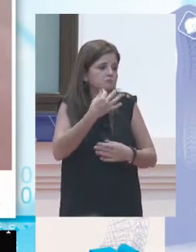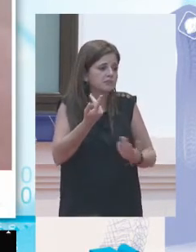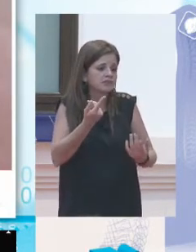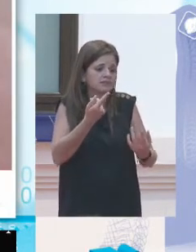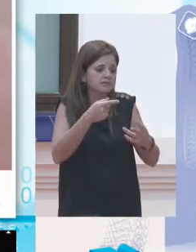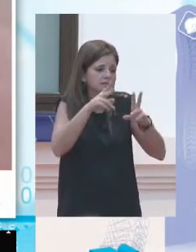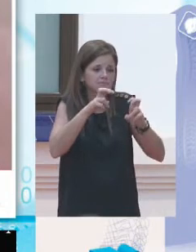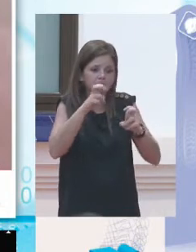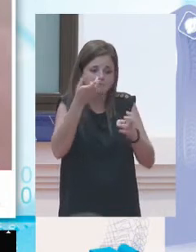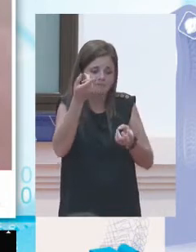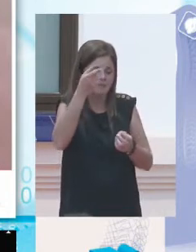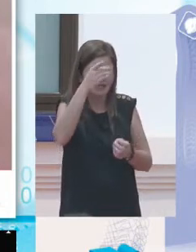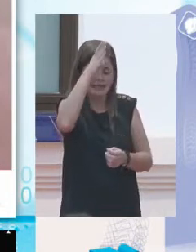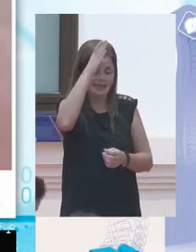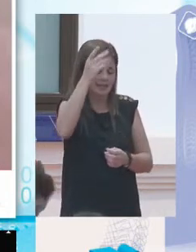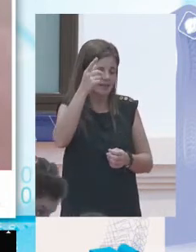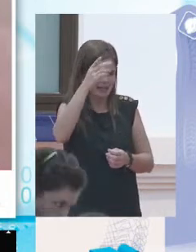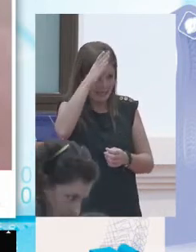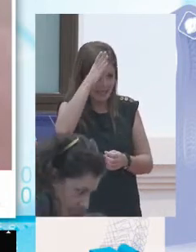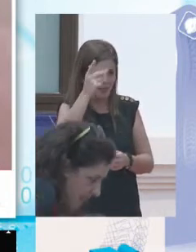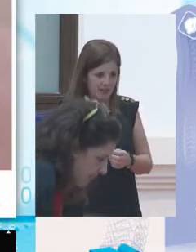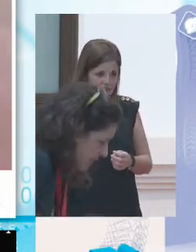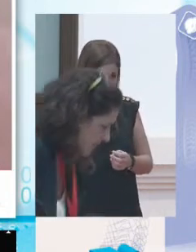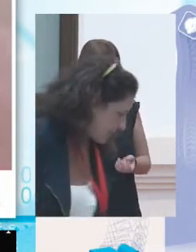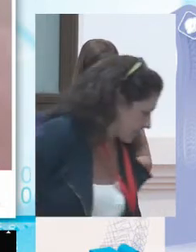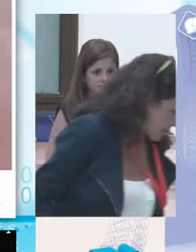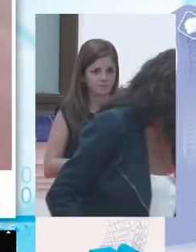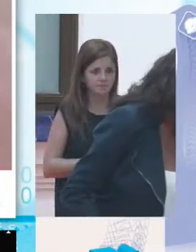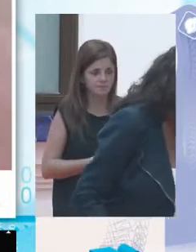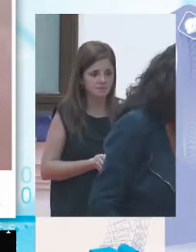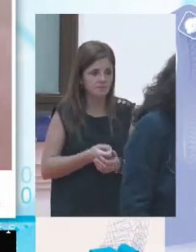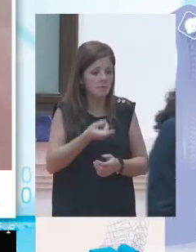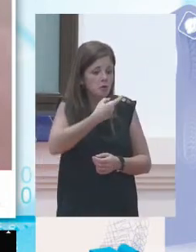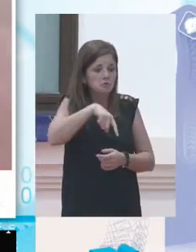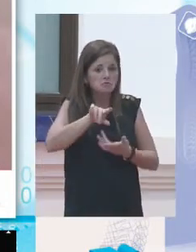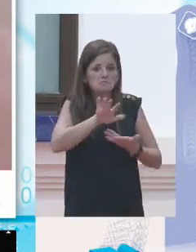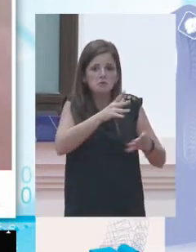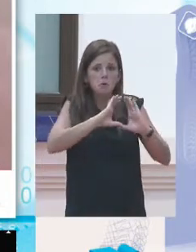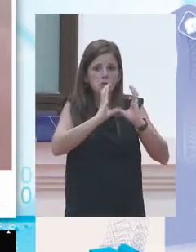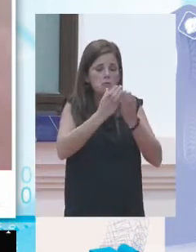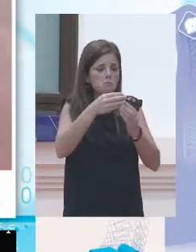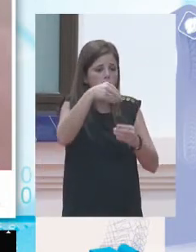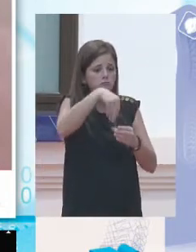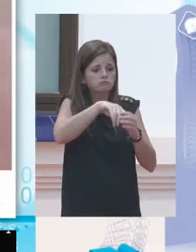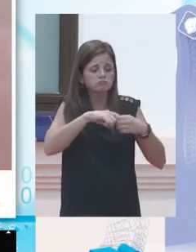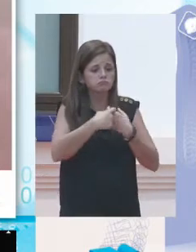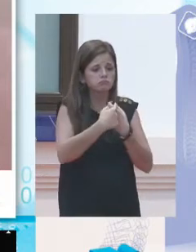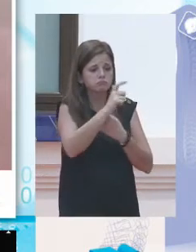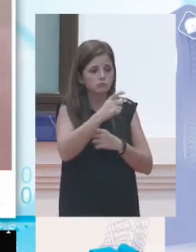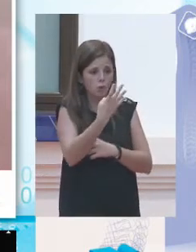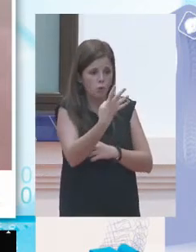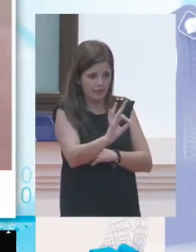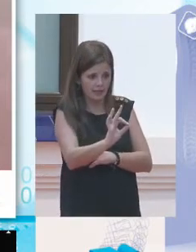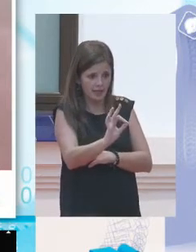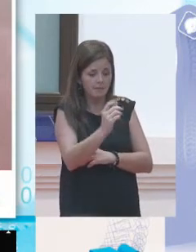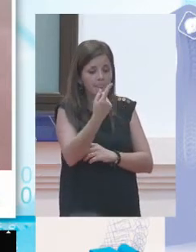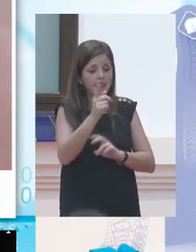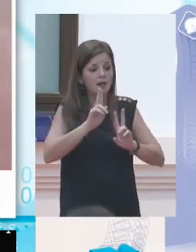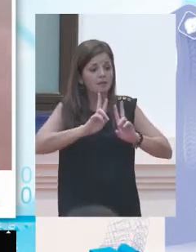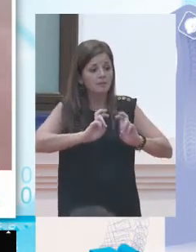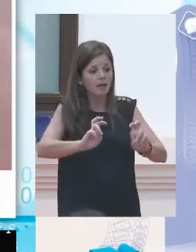inteligencia artificial. Nosotros somos en torno a 40 personas, el investigador principal es Juan Manuel Corchado, que es el vicerrector